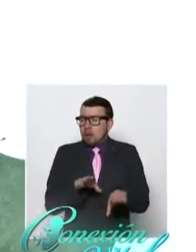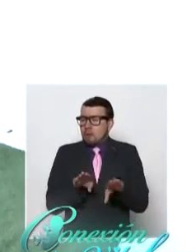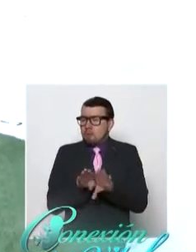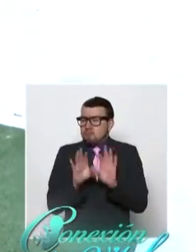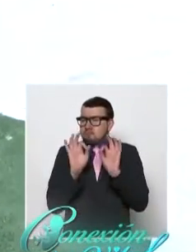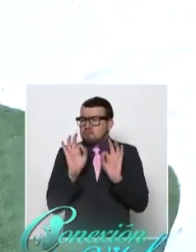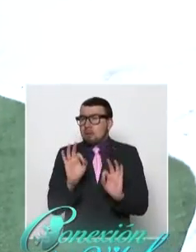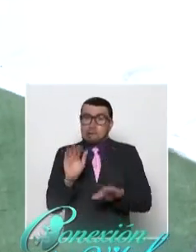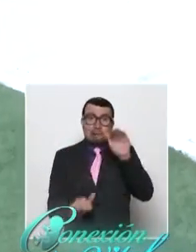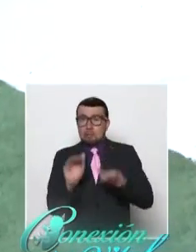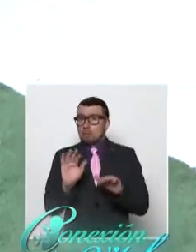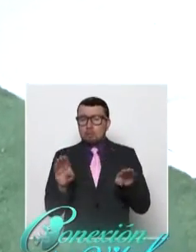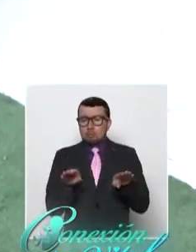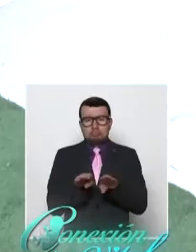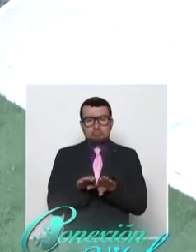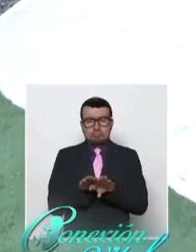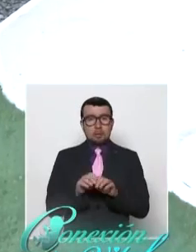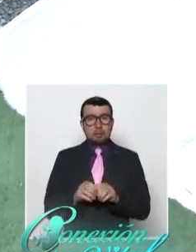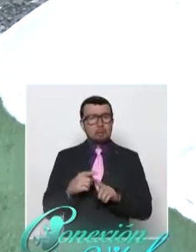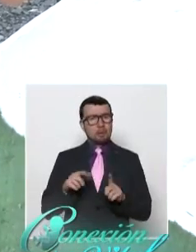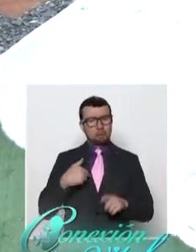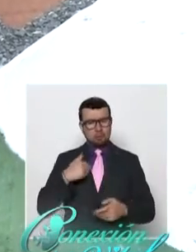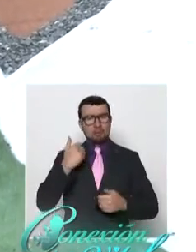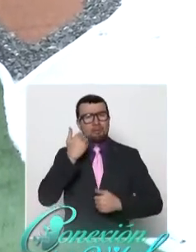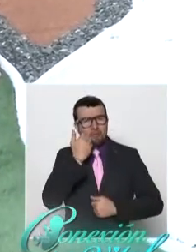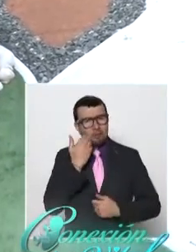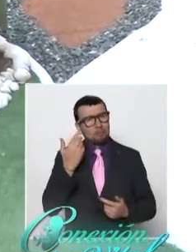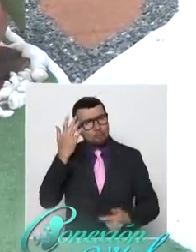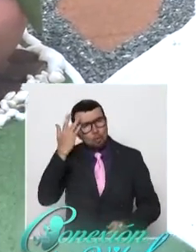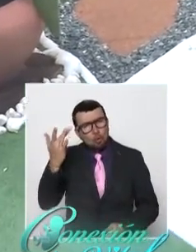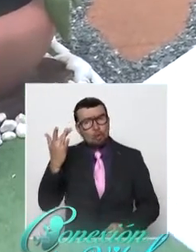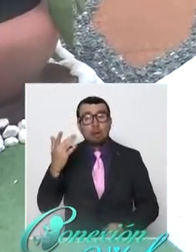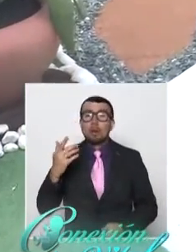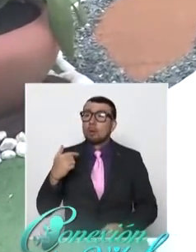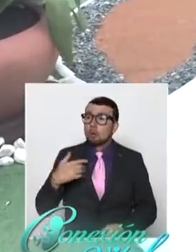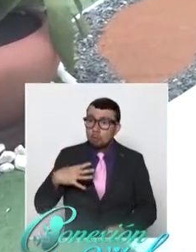¿por qué nosotros nos enfermamos? ¿Por qué dejamos que nosotros cada día